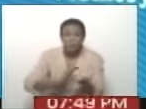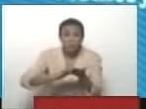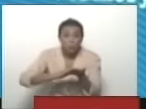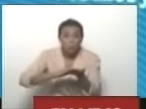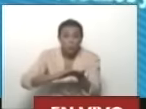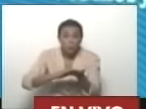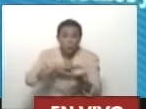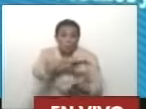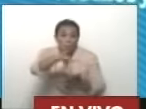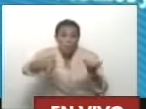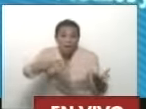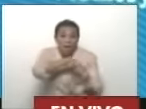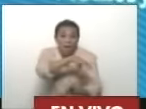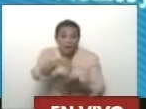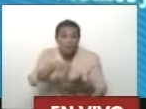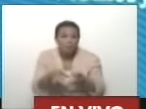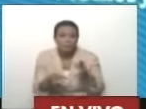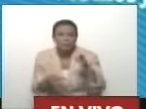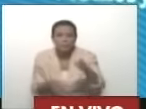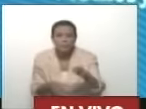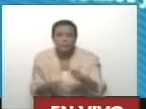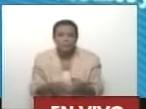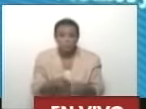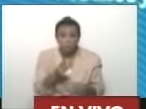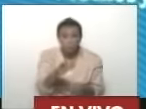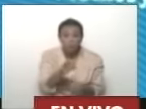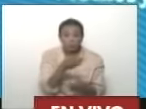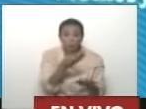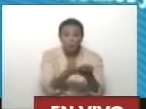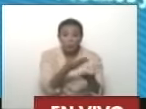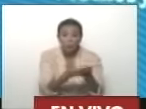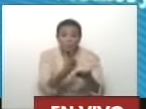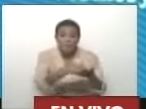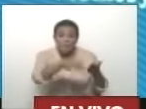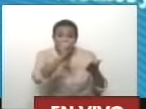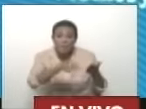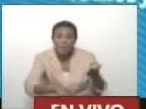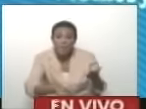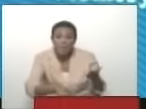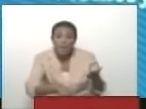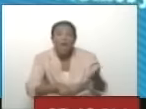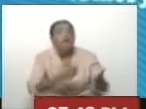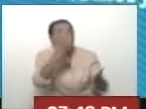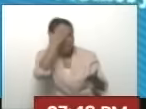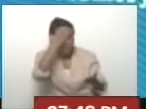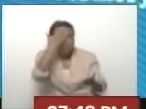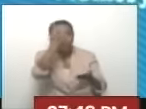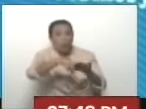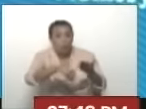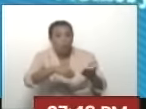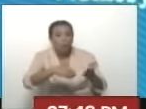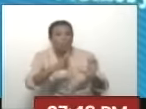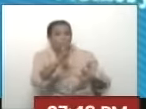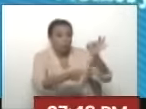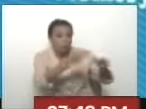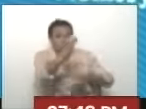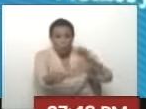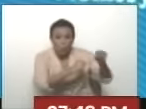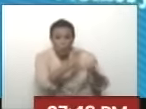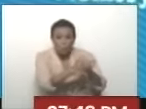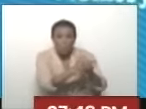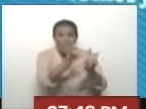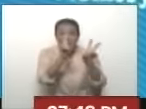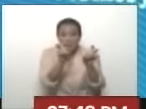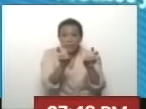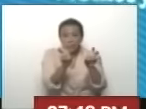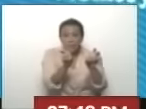una controversia, un problema allá, usted va y firma: reconozco la jurisdicción de esta Corte para el tema